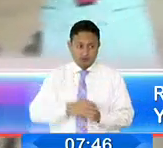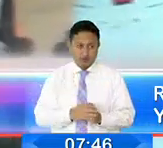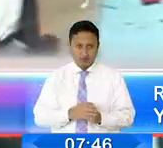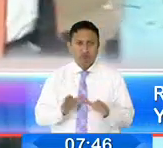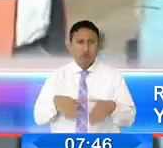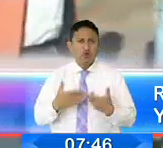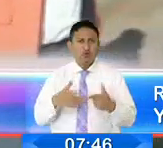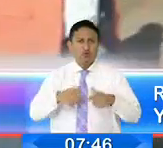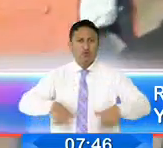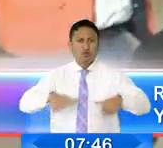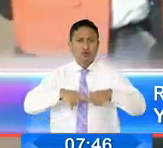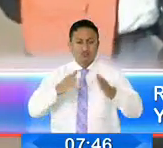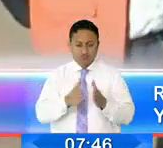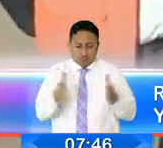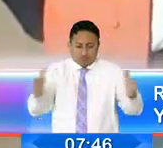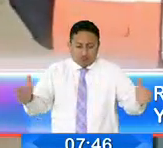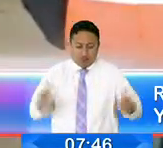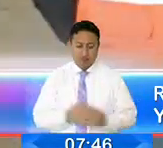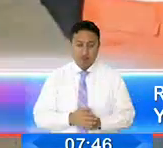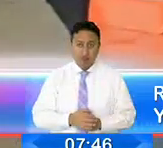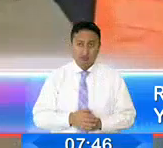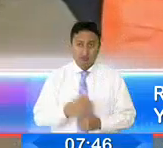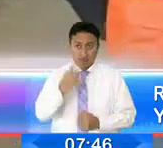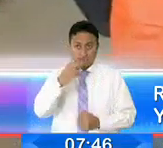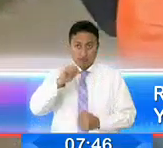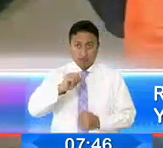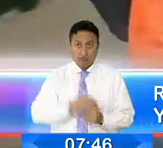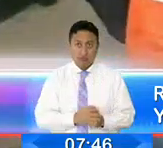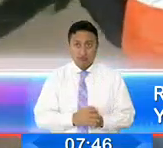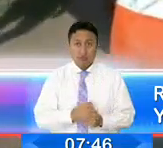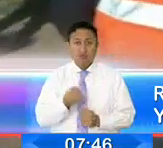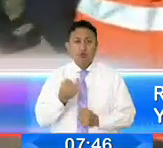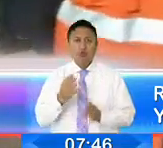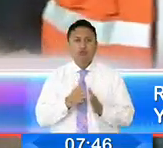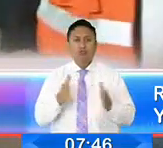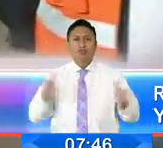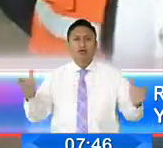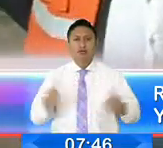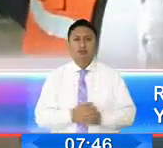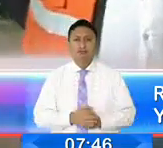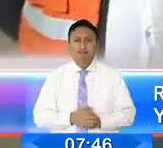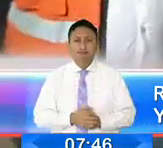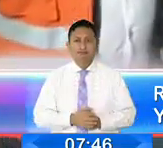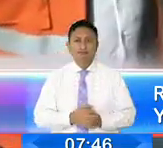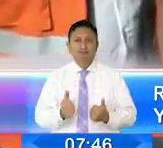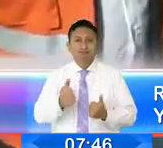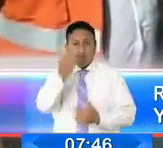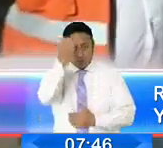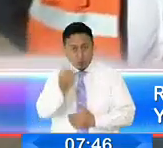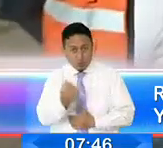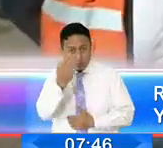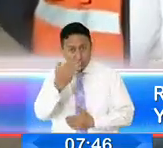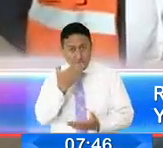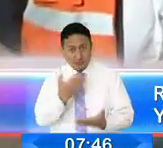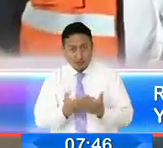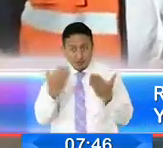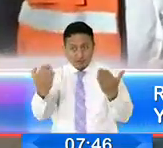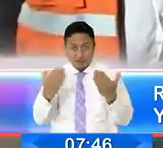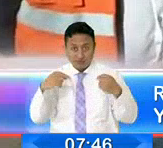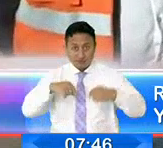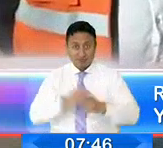donde se intervino y vemos que hay una ampliación. ¿A cuántos carriles se amplió? Bueno, muy buenos días, muchas gracias por estar aquí presente,